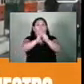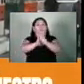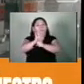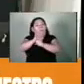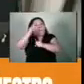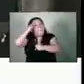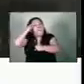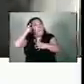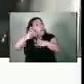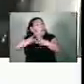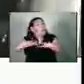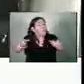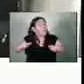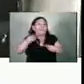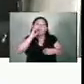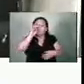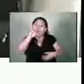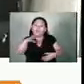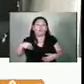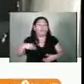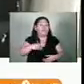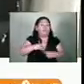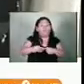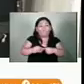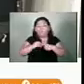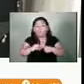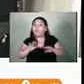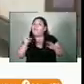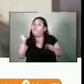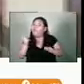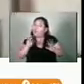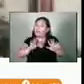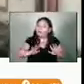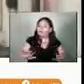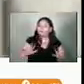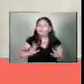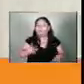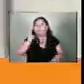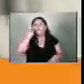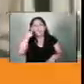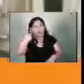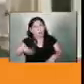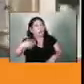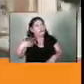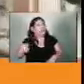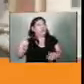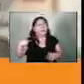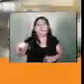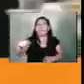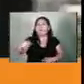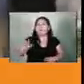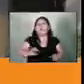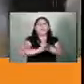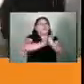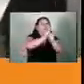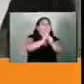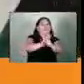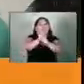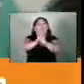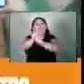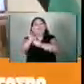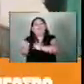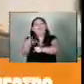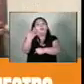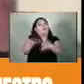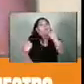iba a desaparecer. Los expertos advierten que la amenaza no ha pasado debido al surgimiento, como les decíamos, de nuevas variantes que podrían poner en